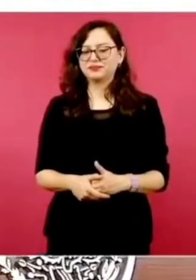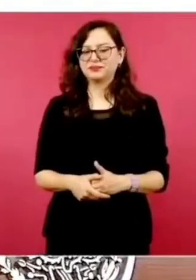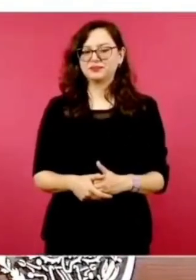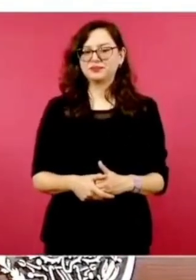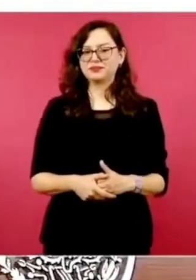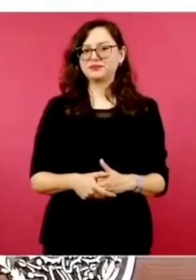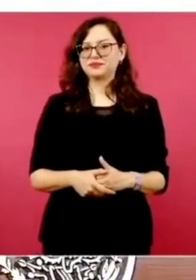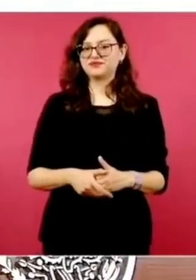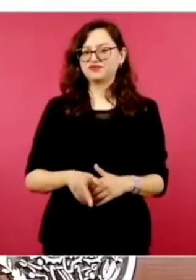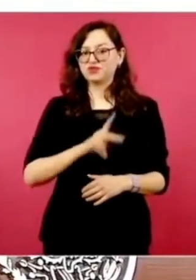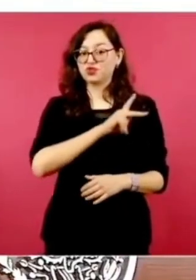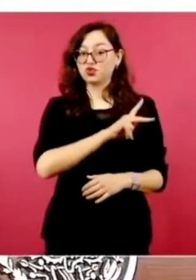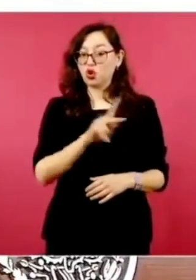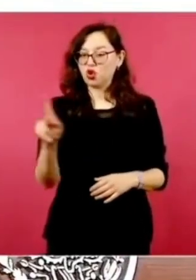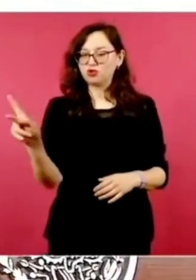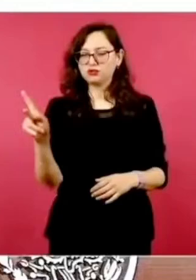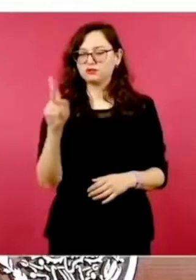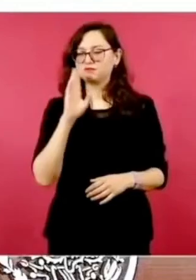generalizar, pero a veces